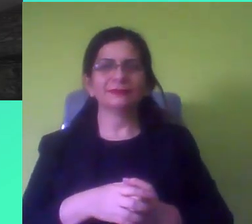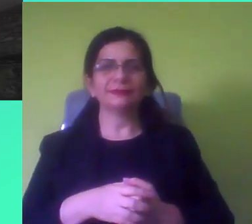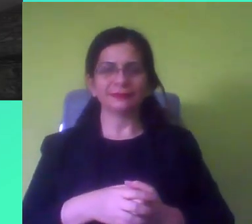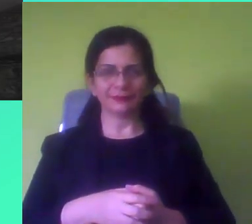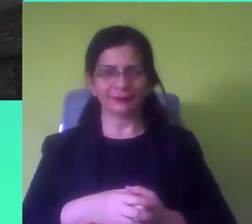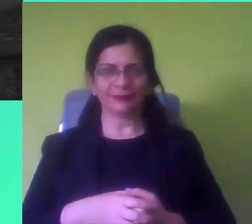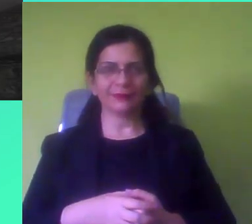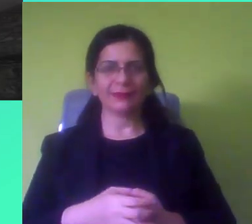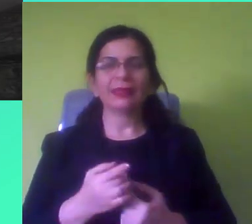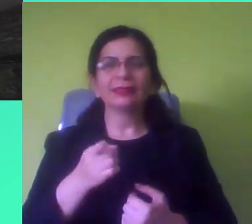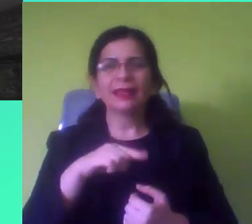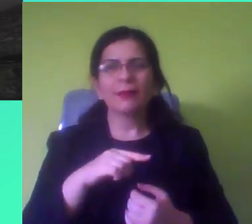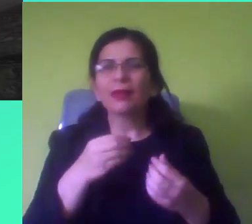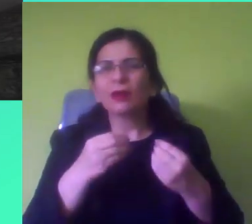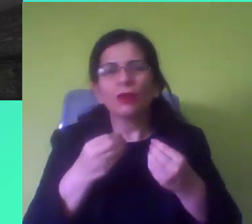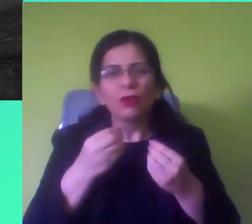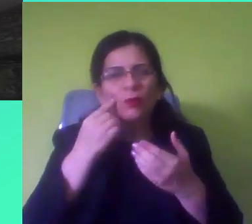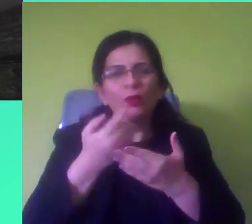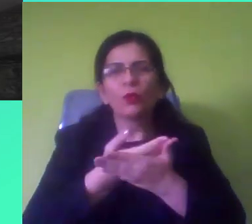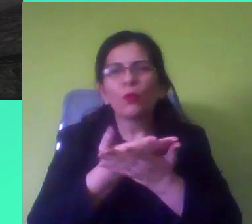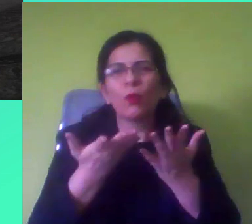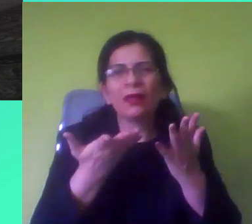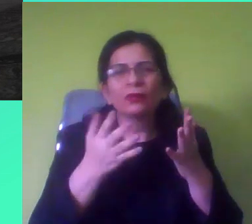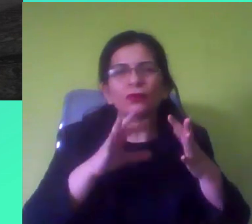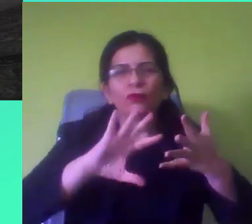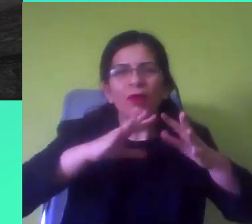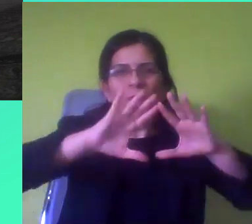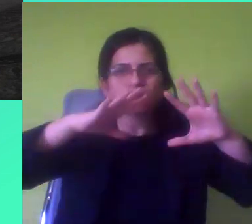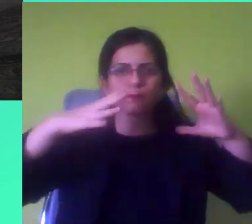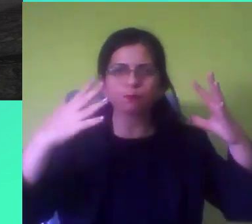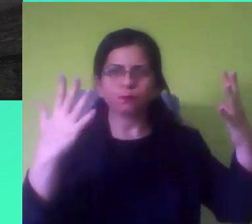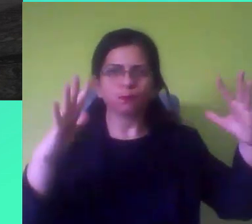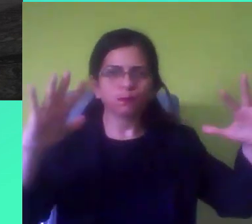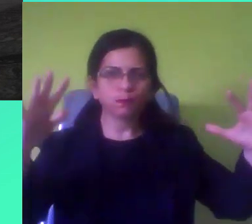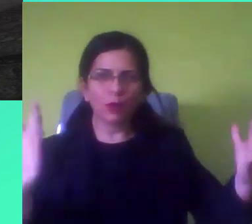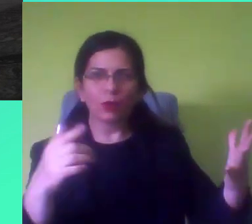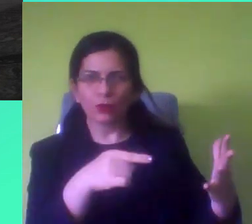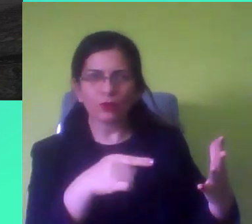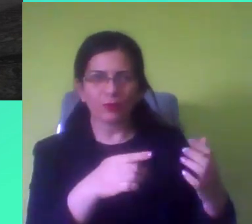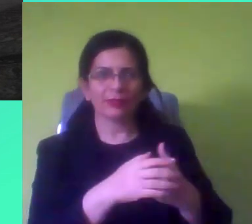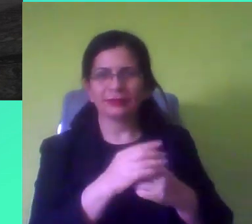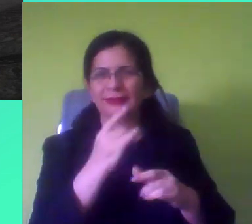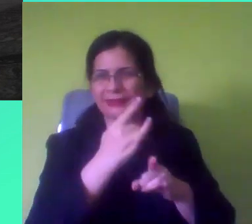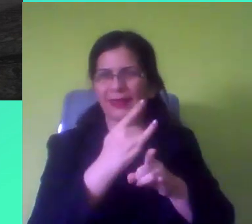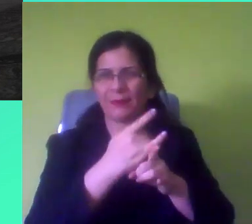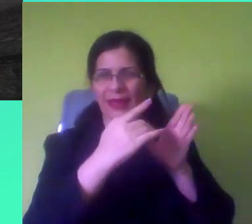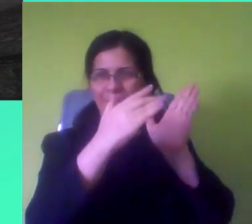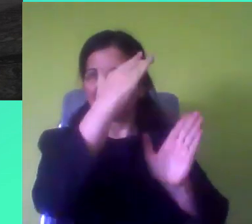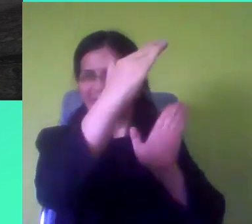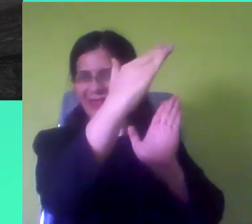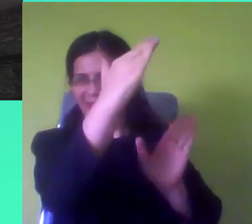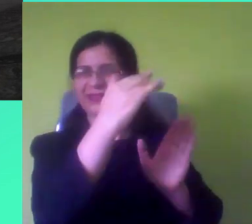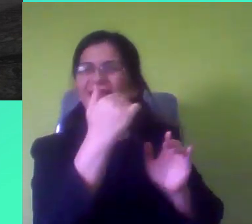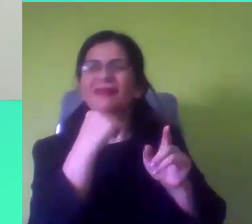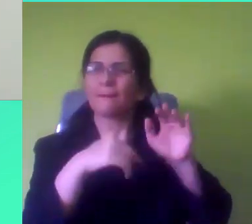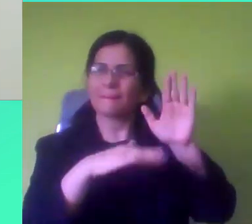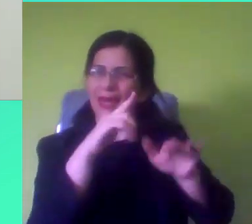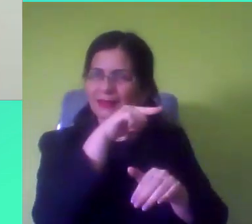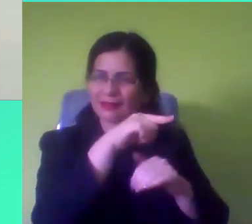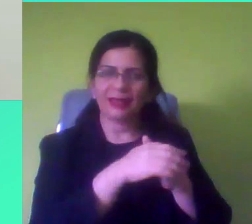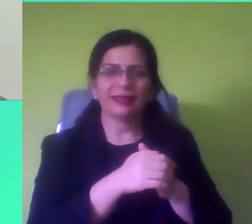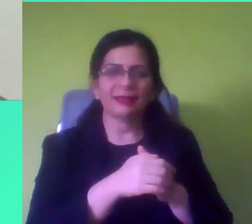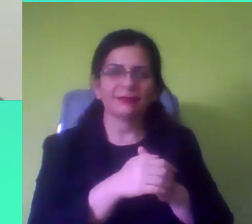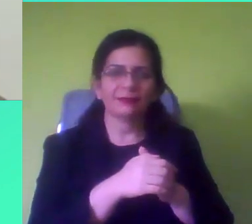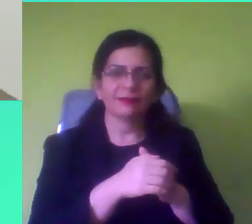a las cantidades de cuerpos, ya vimos que bueno, Andes centrales son los protagonistas con respecto al número, y San